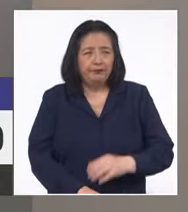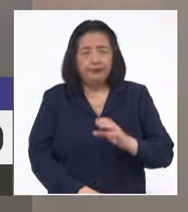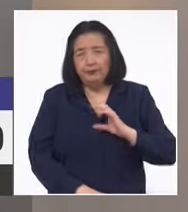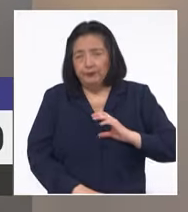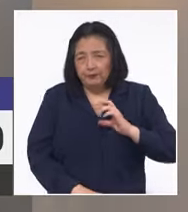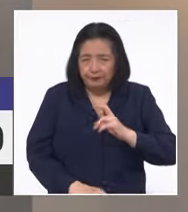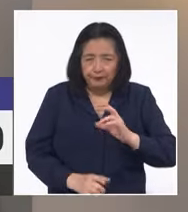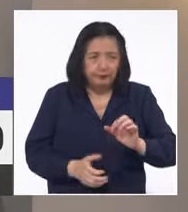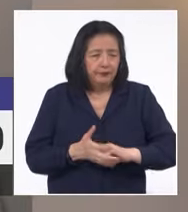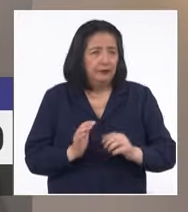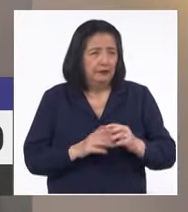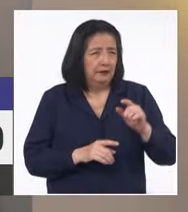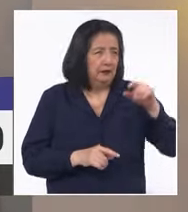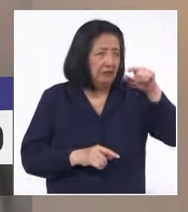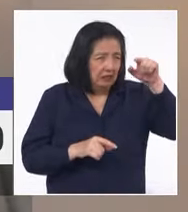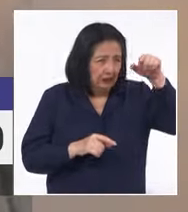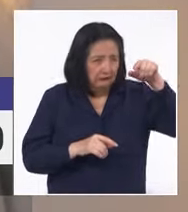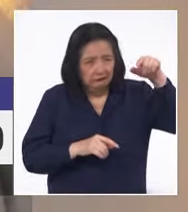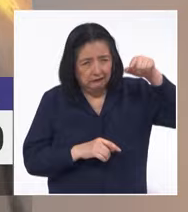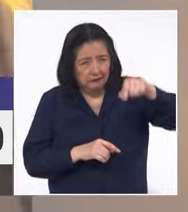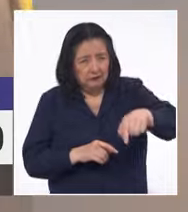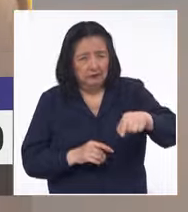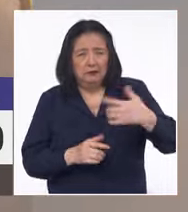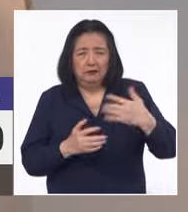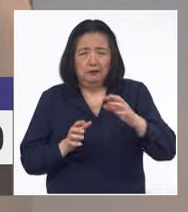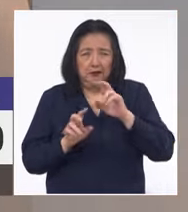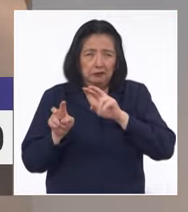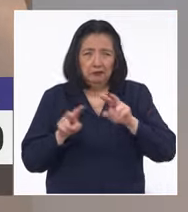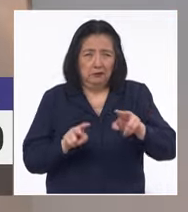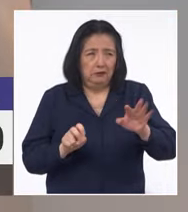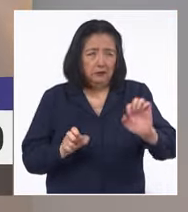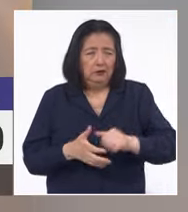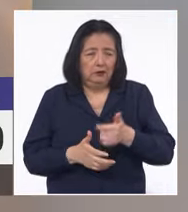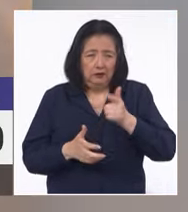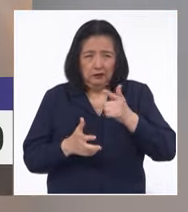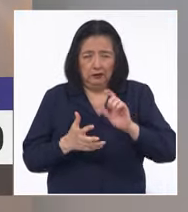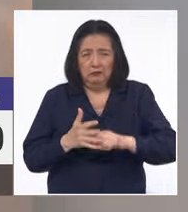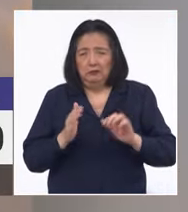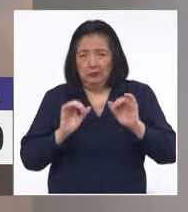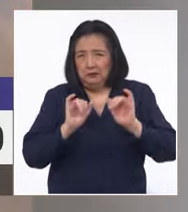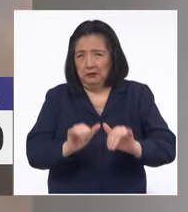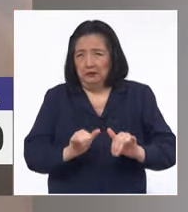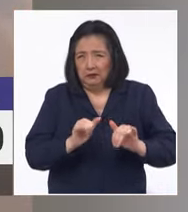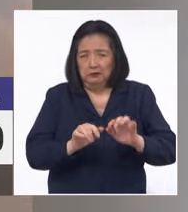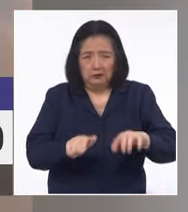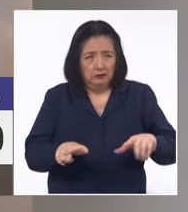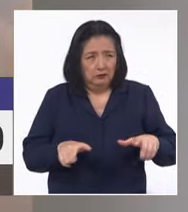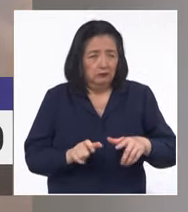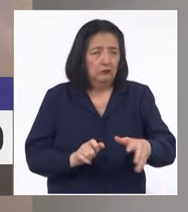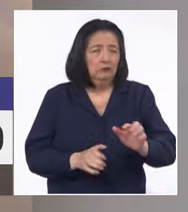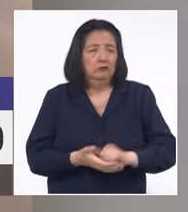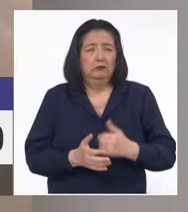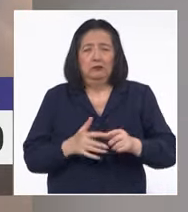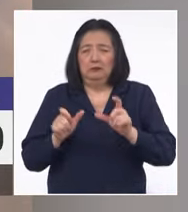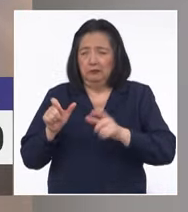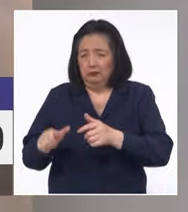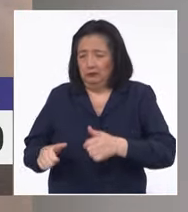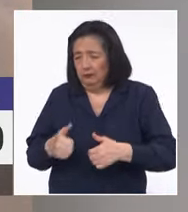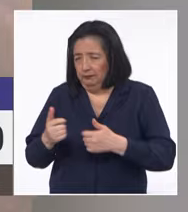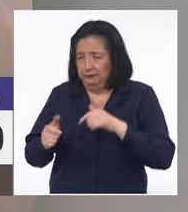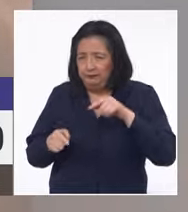Chaclacayo, incluso un poco más abajo todavía, donde ya habíamos visto que el agua se había estancado en esta parte. Los vecinos